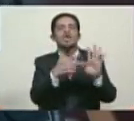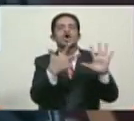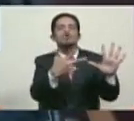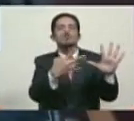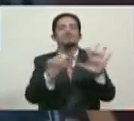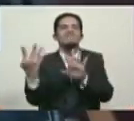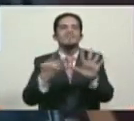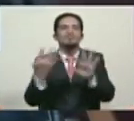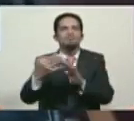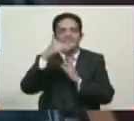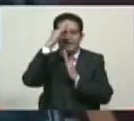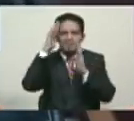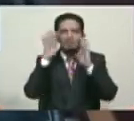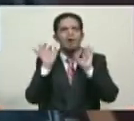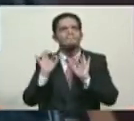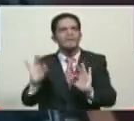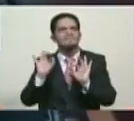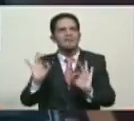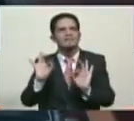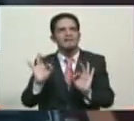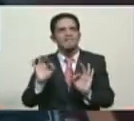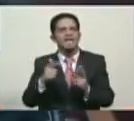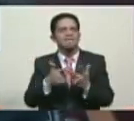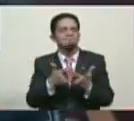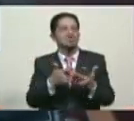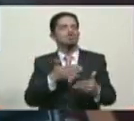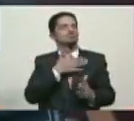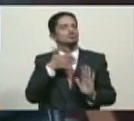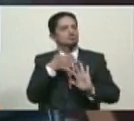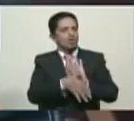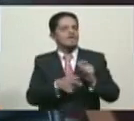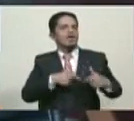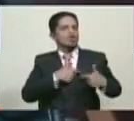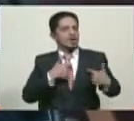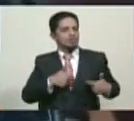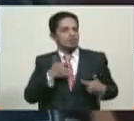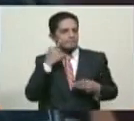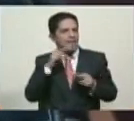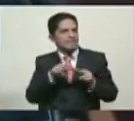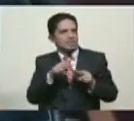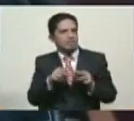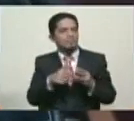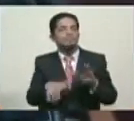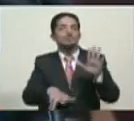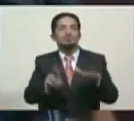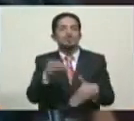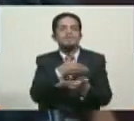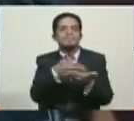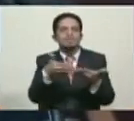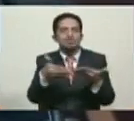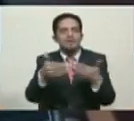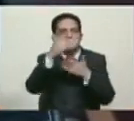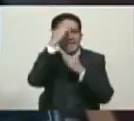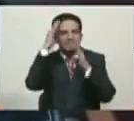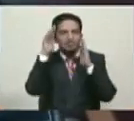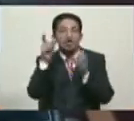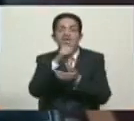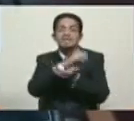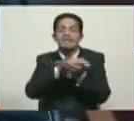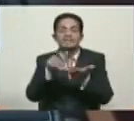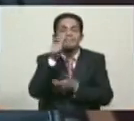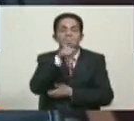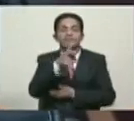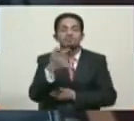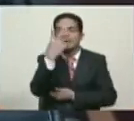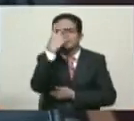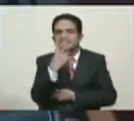162.899 atenciones especializadas en cardiología infantil, 12 millones de consultas oftalmológicas gratuitas. Para